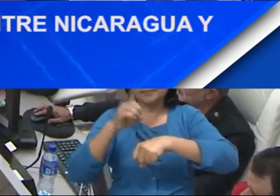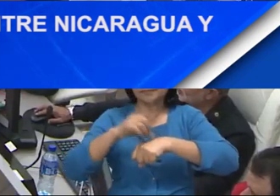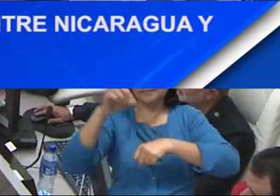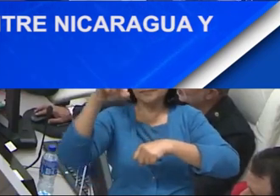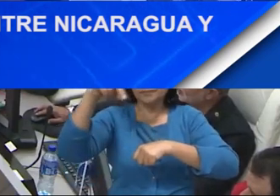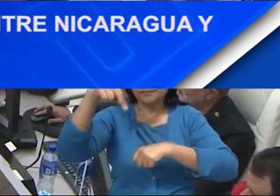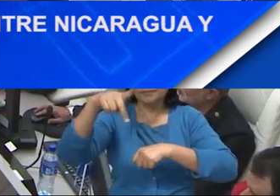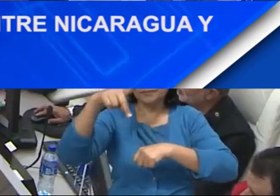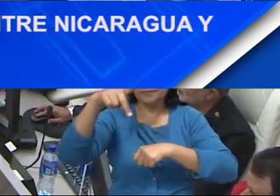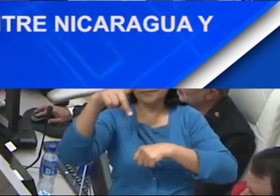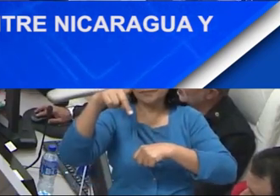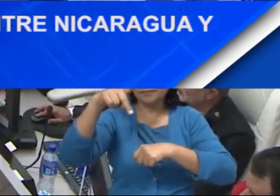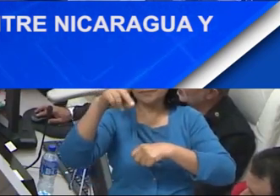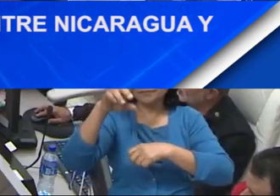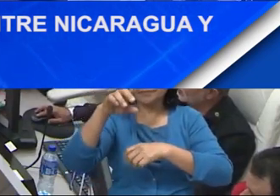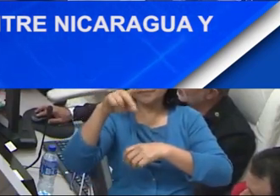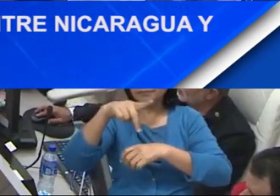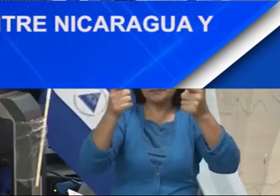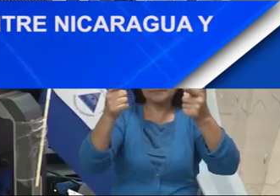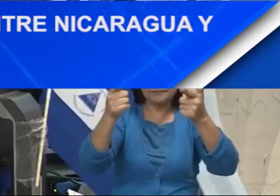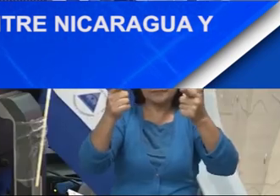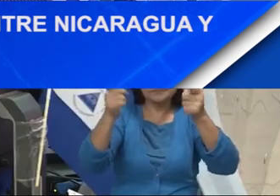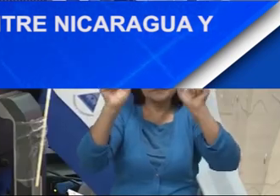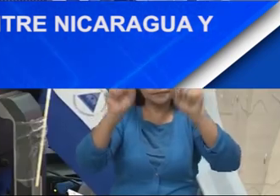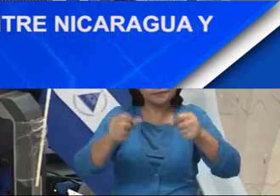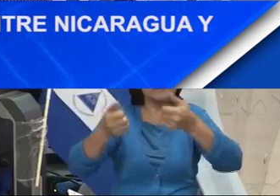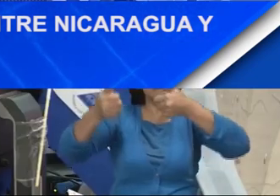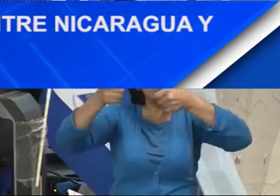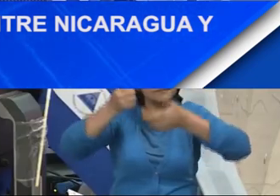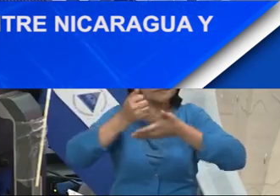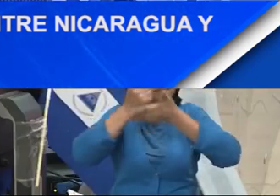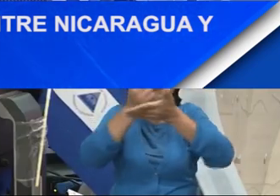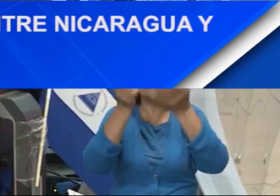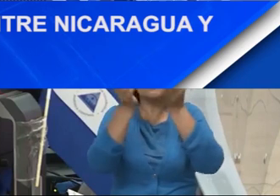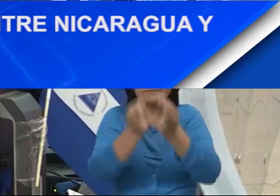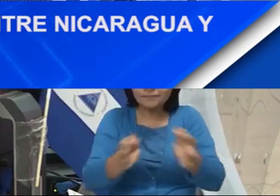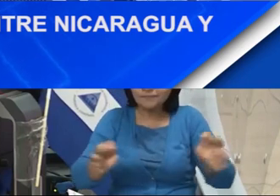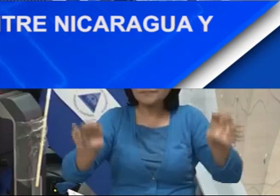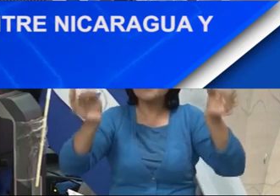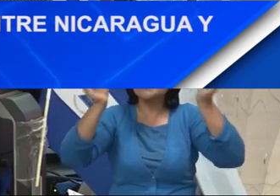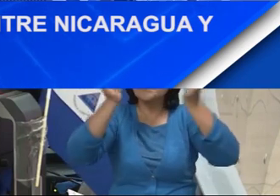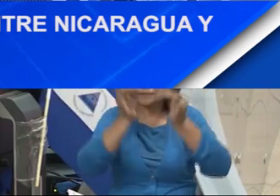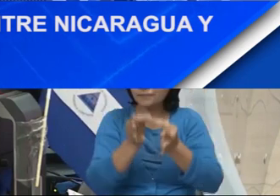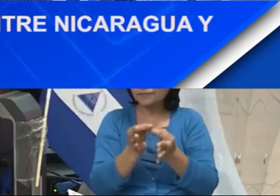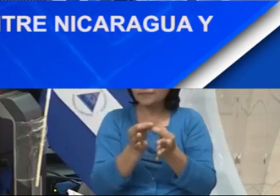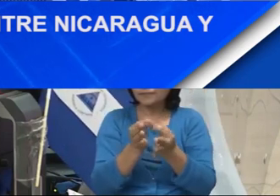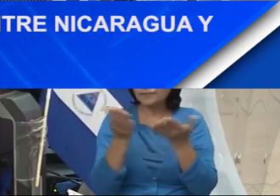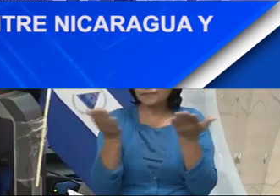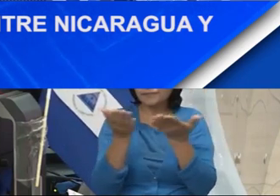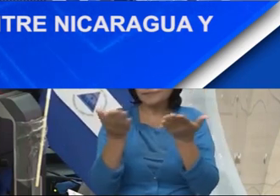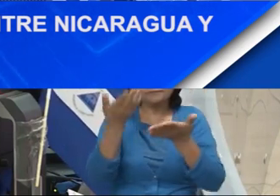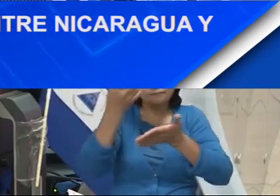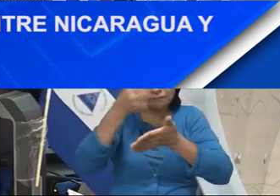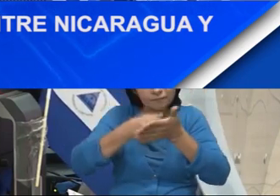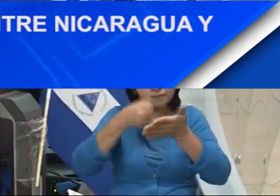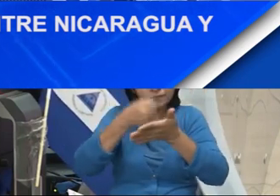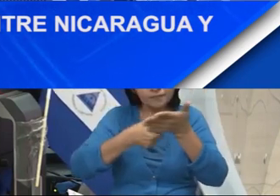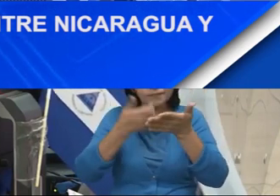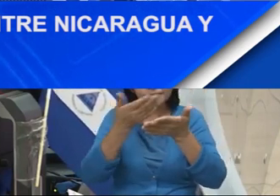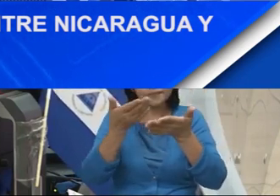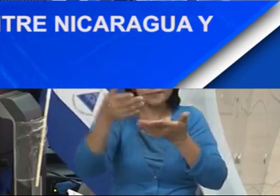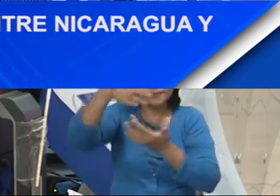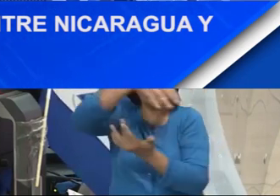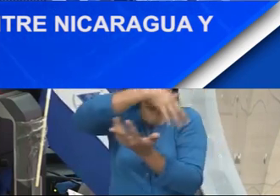supresión mutua del requisito de visado. Aportará significativamente en el fortalecimiento de